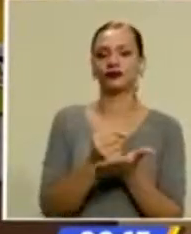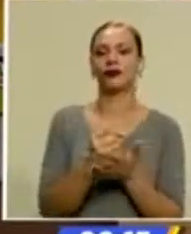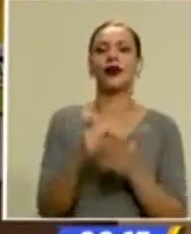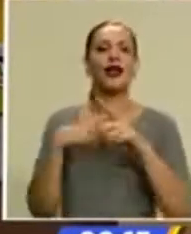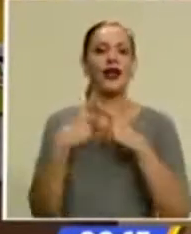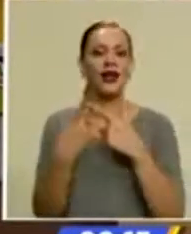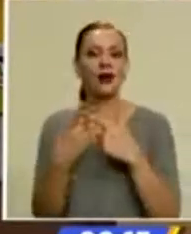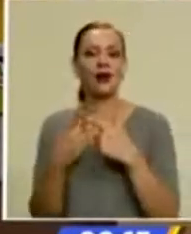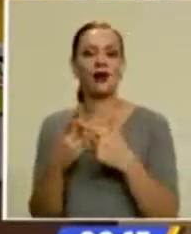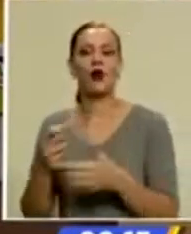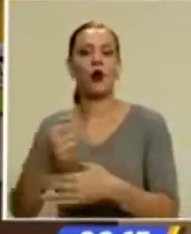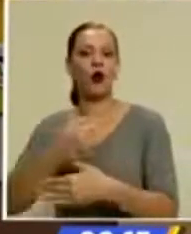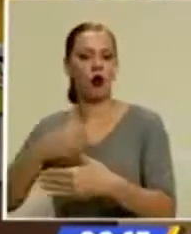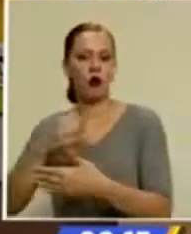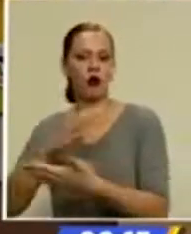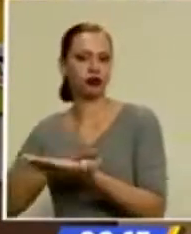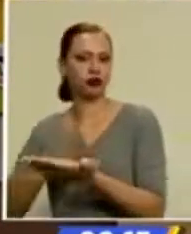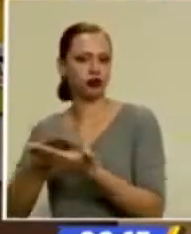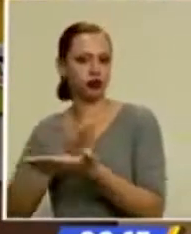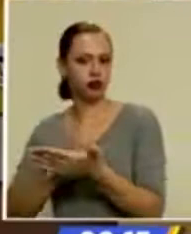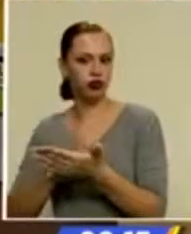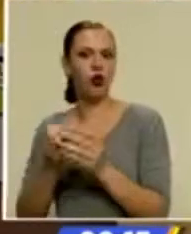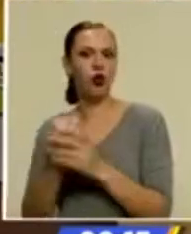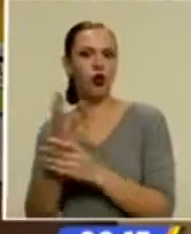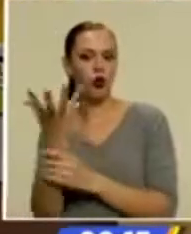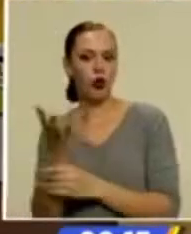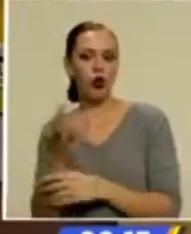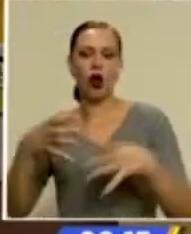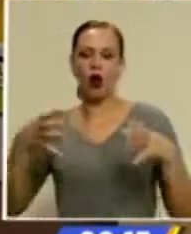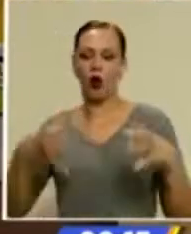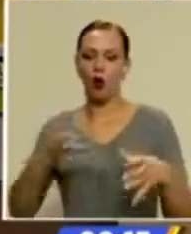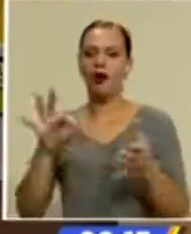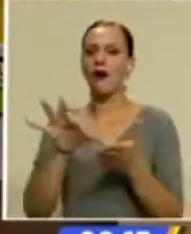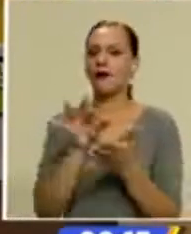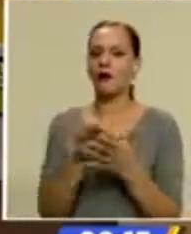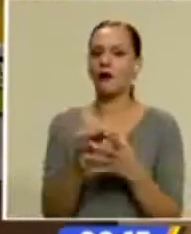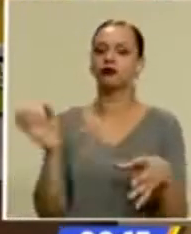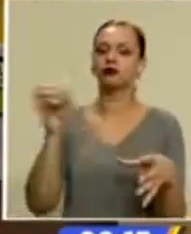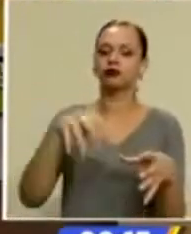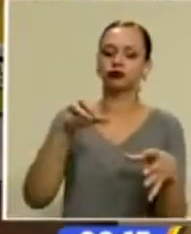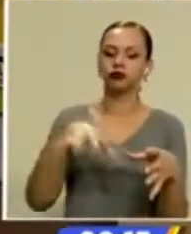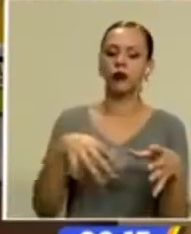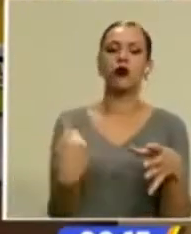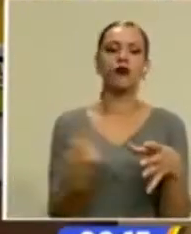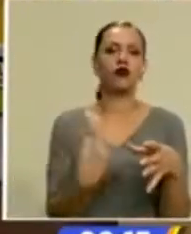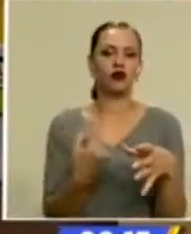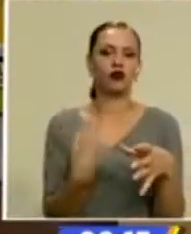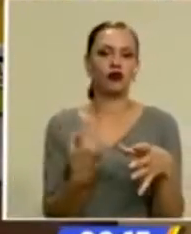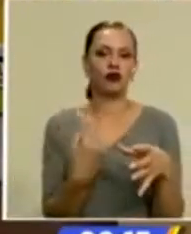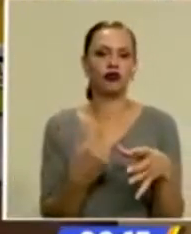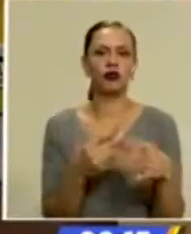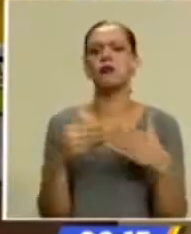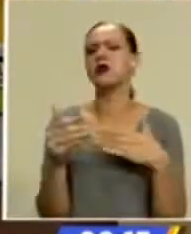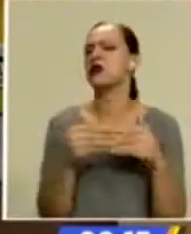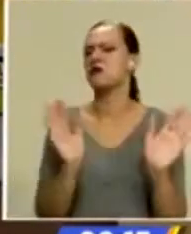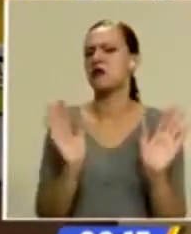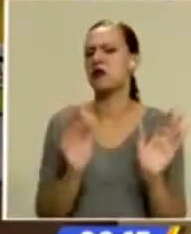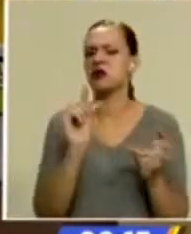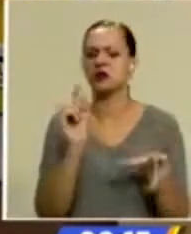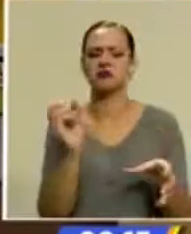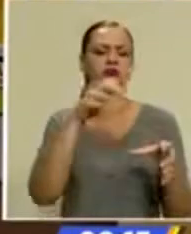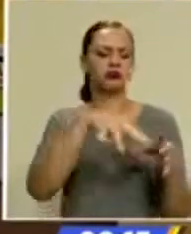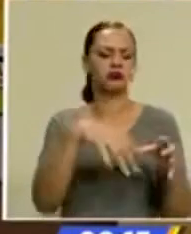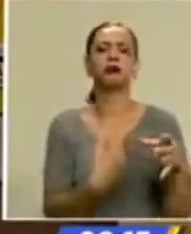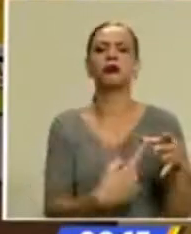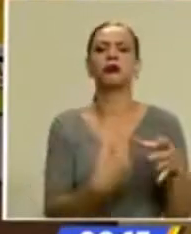Entonces, cocino el culantro en la olla con los frijoles. Ajá. Y cuando los echo en la licuadora o en el procesador, no importa que se vaya el